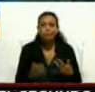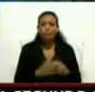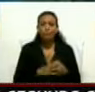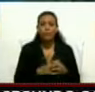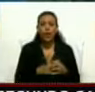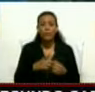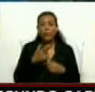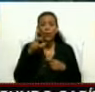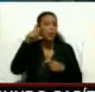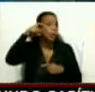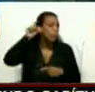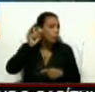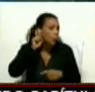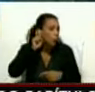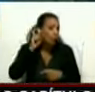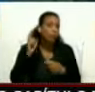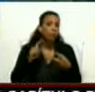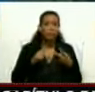prótesis auditivas,